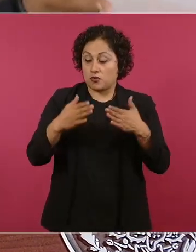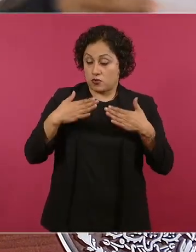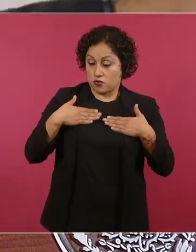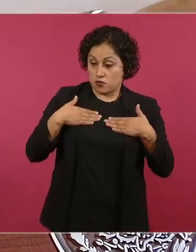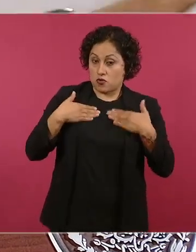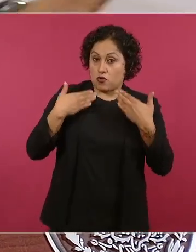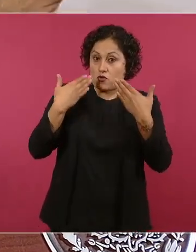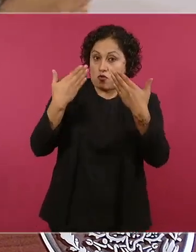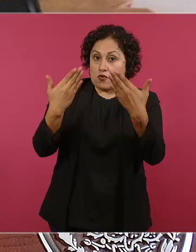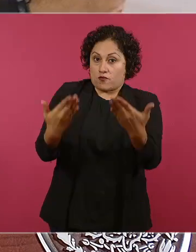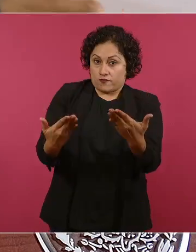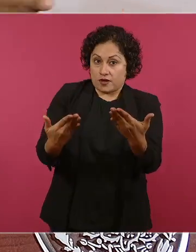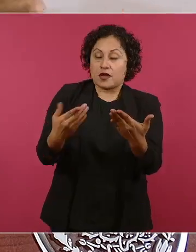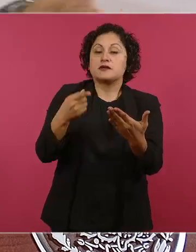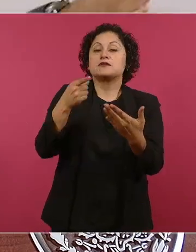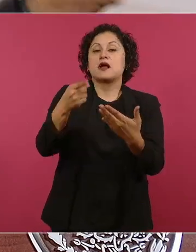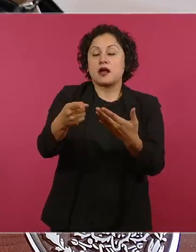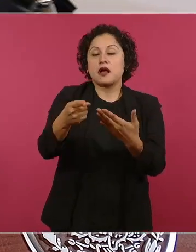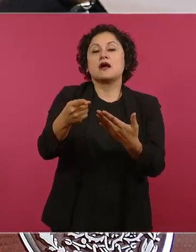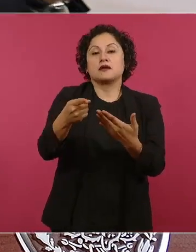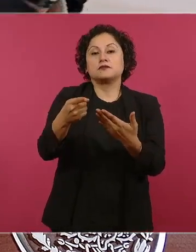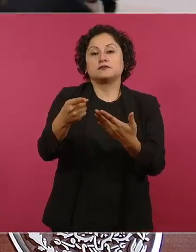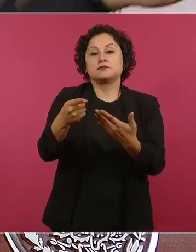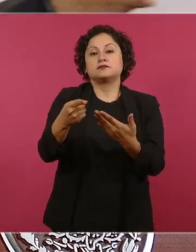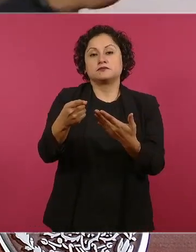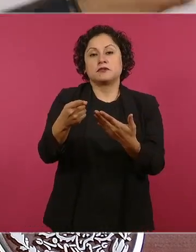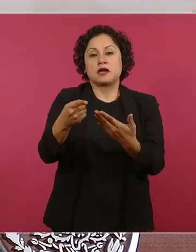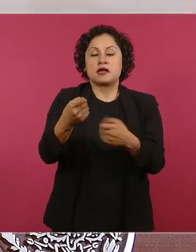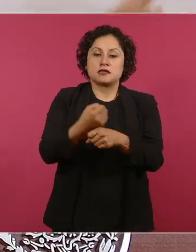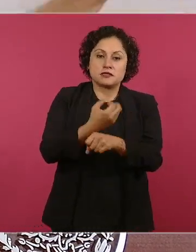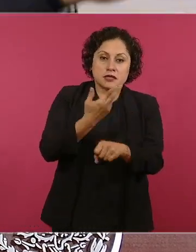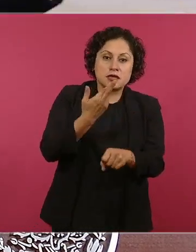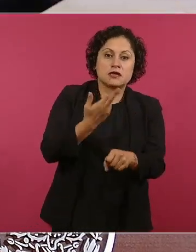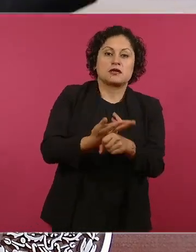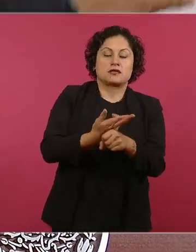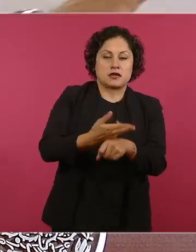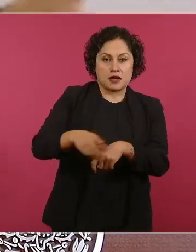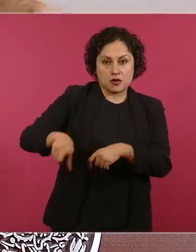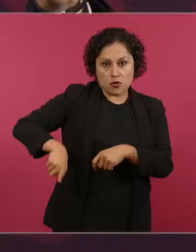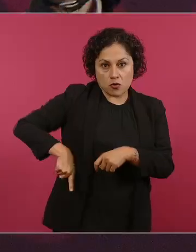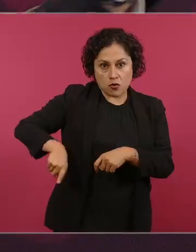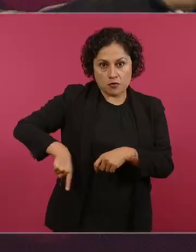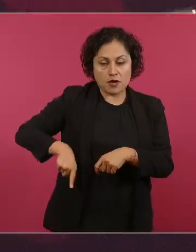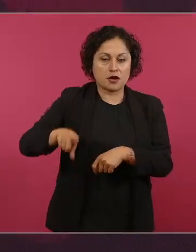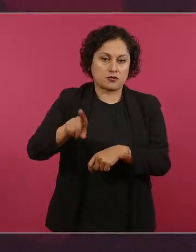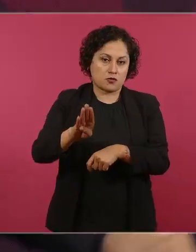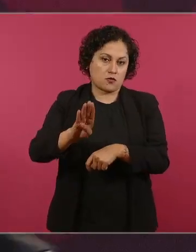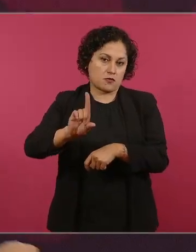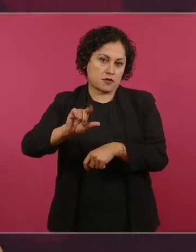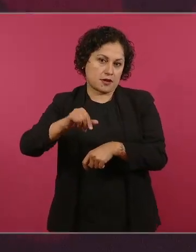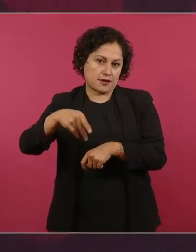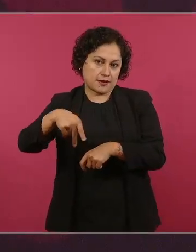al Departamento de Estado, a, en este caso a Blinken, ellos manejan